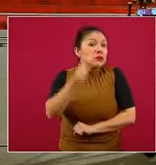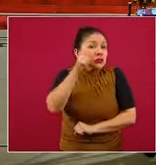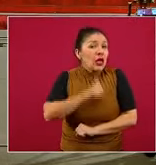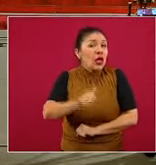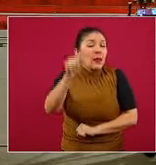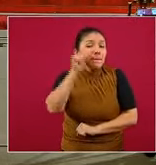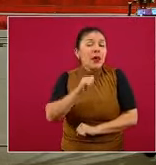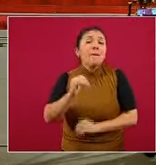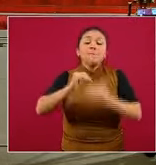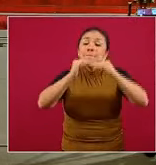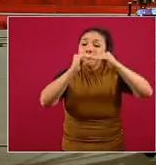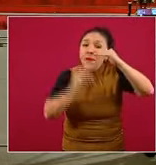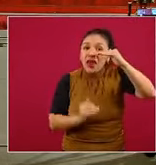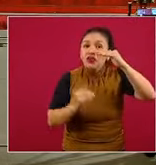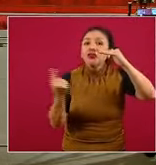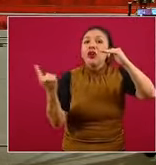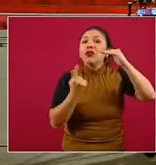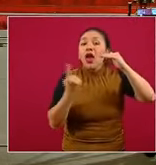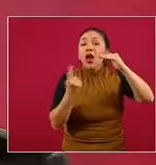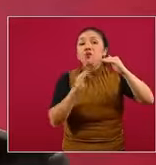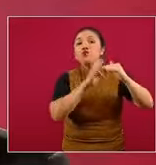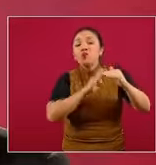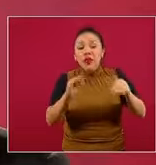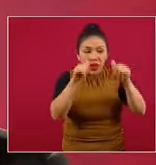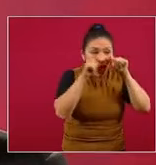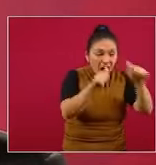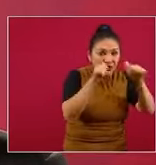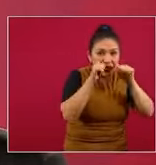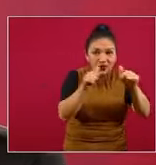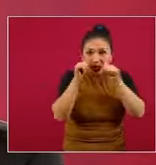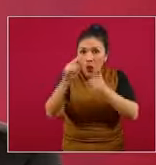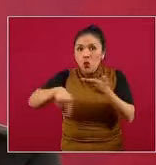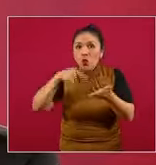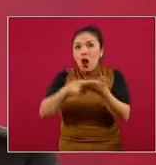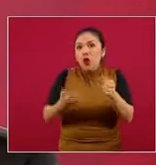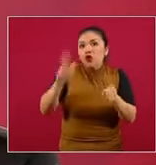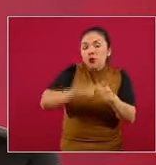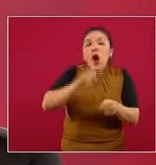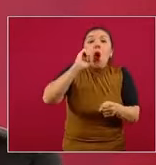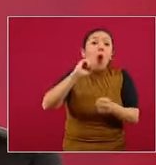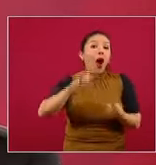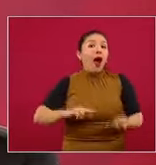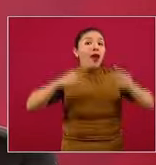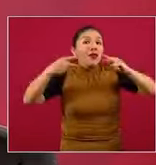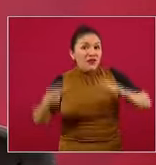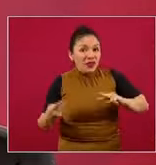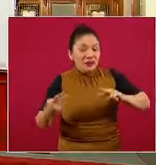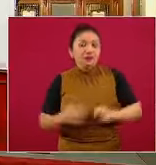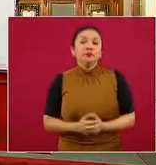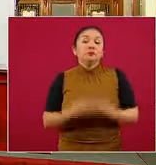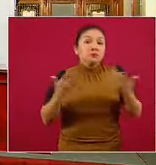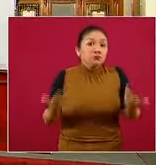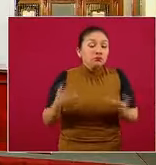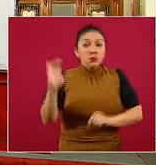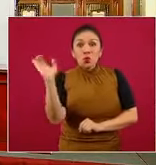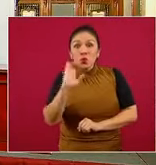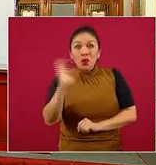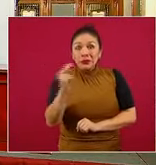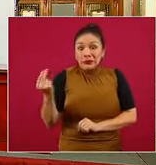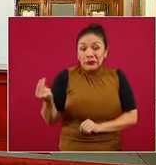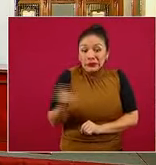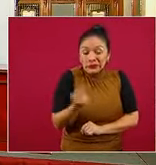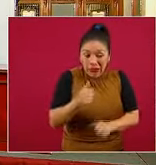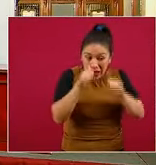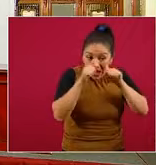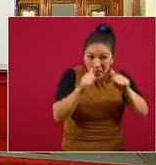siempre menores a la cantidad de personas que pueden ser atendidas. O al revés, que cuando se